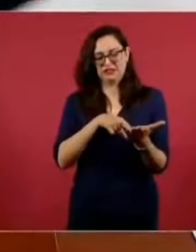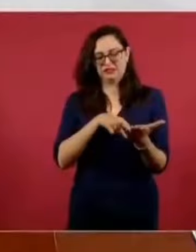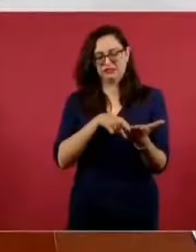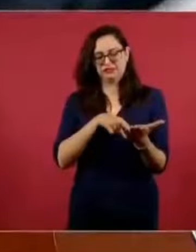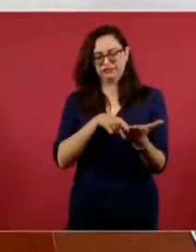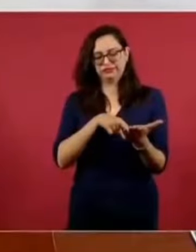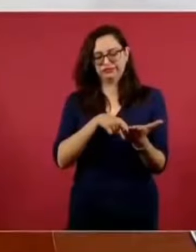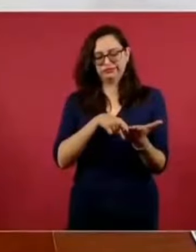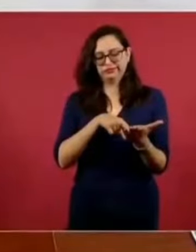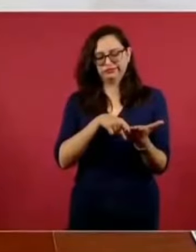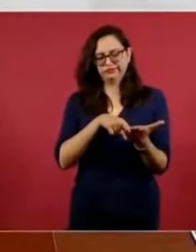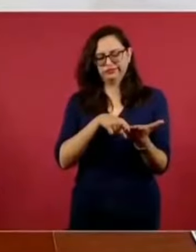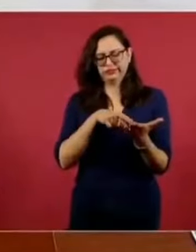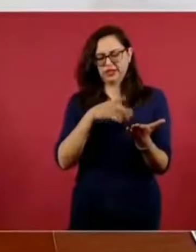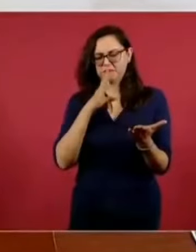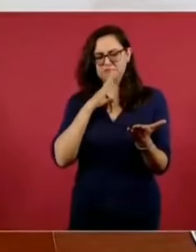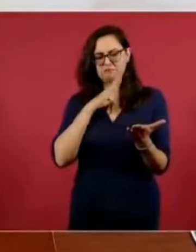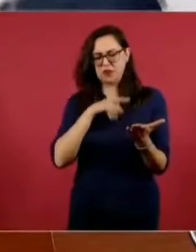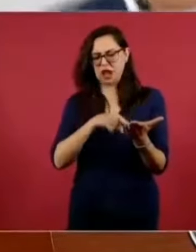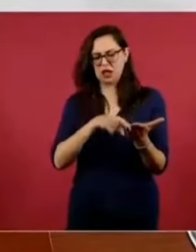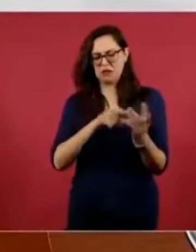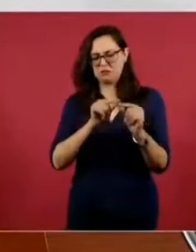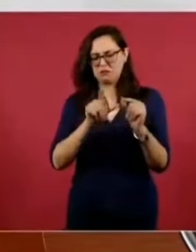pueblo me opongo